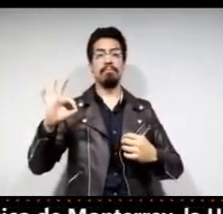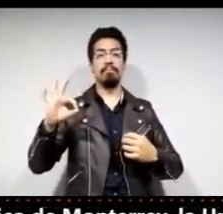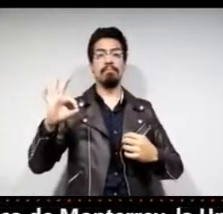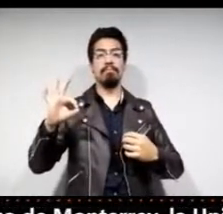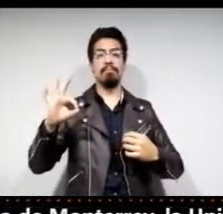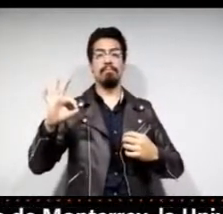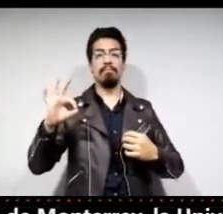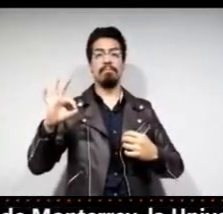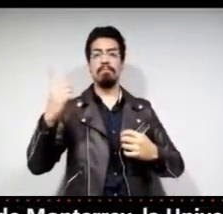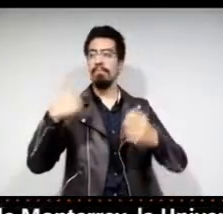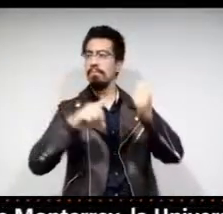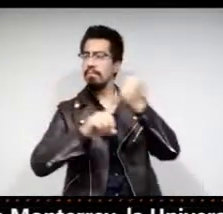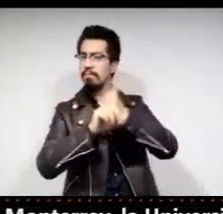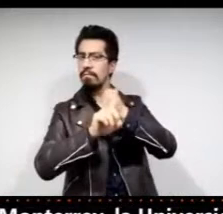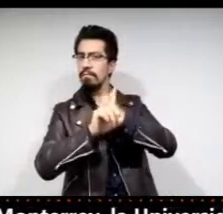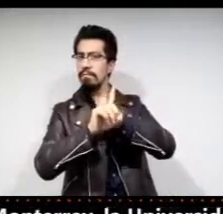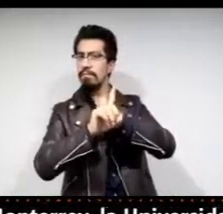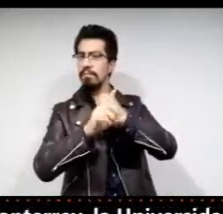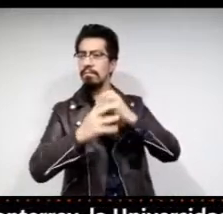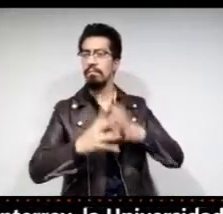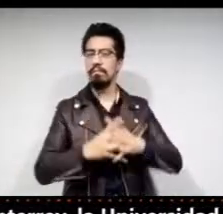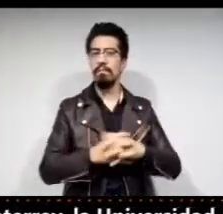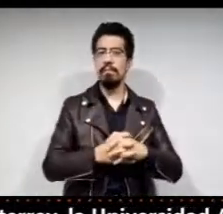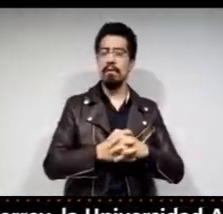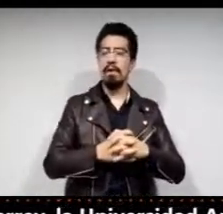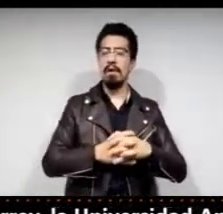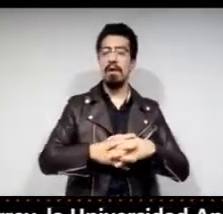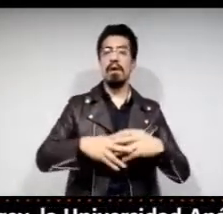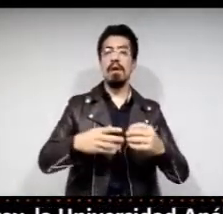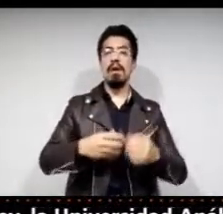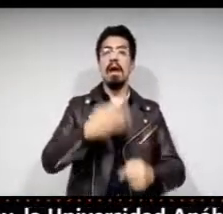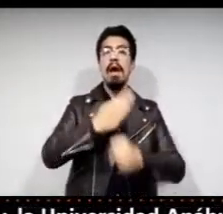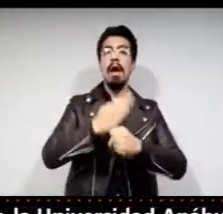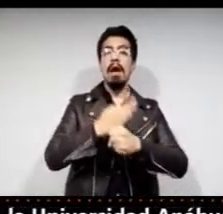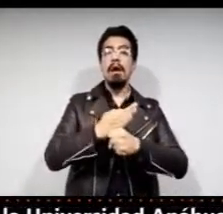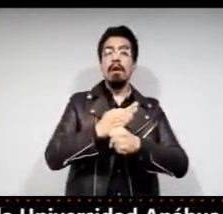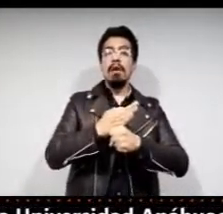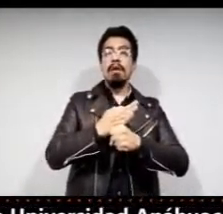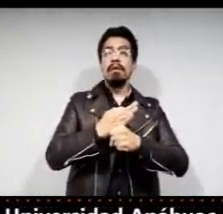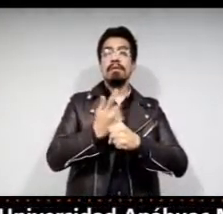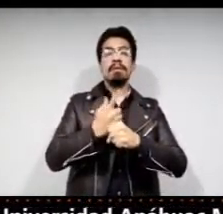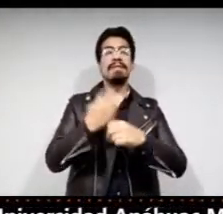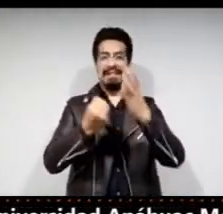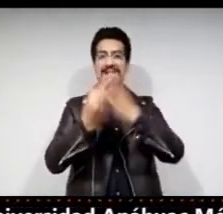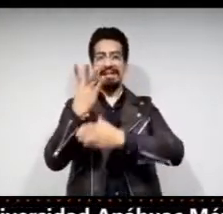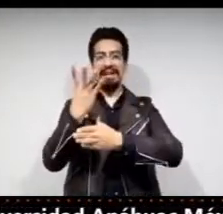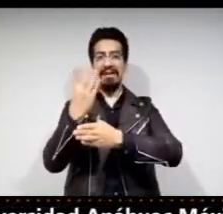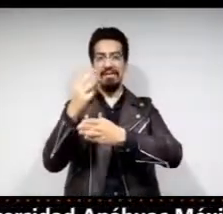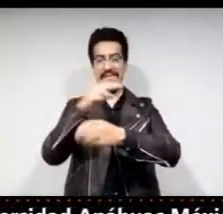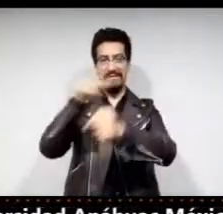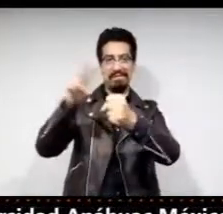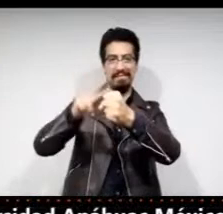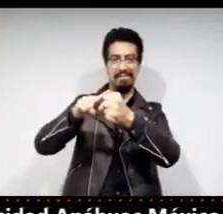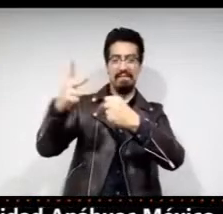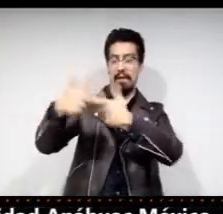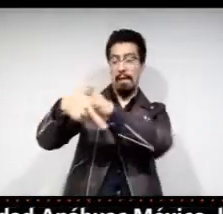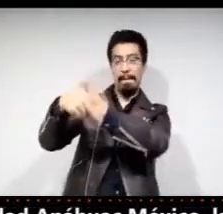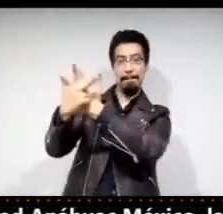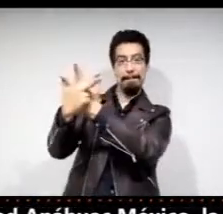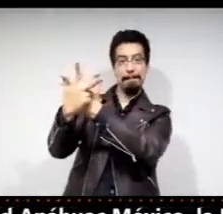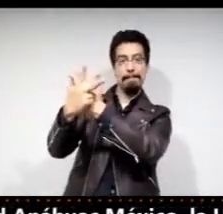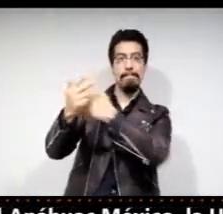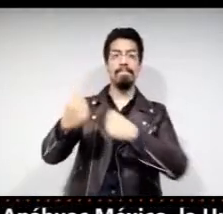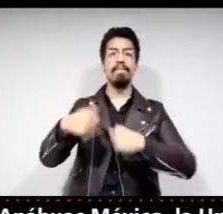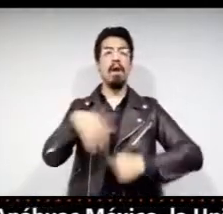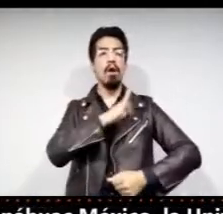síncronas. Y ahora lo que nos corresponde es de verdad que esta nueva modalidad virtual pueda